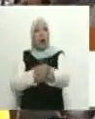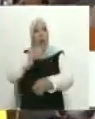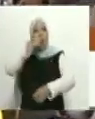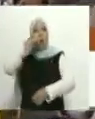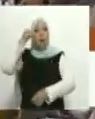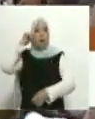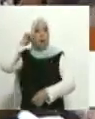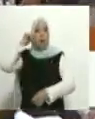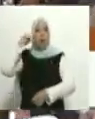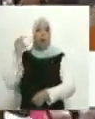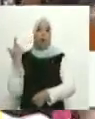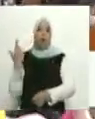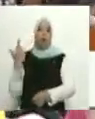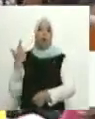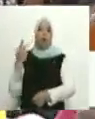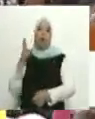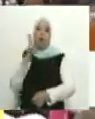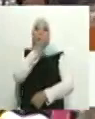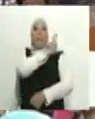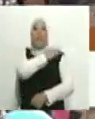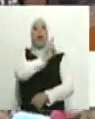calle, ¿dónde están?